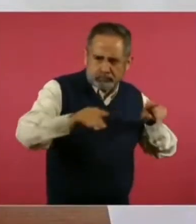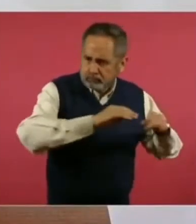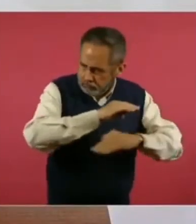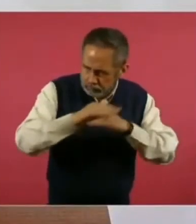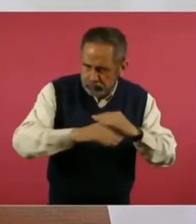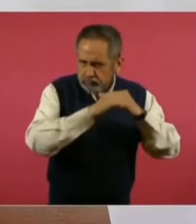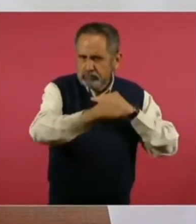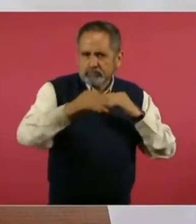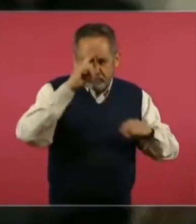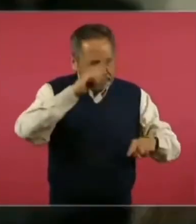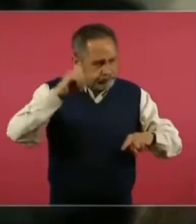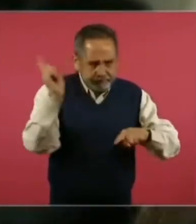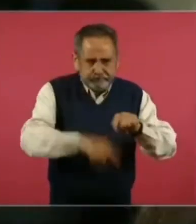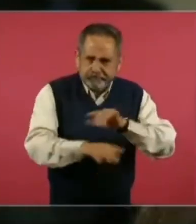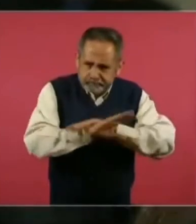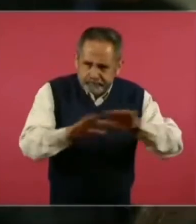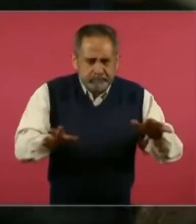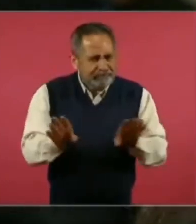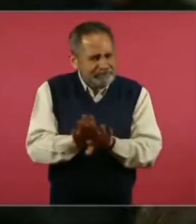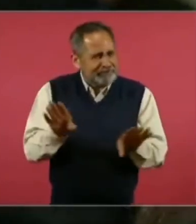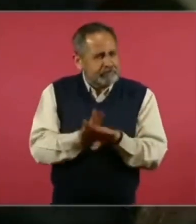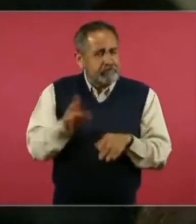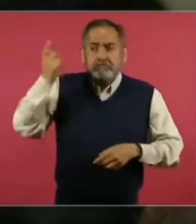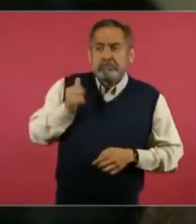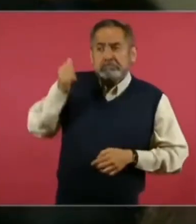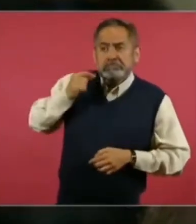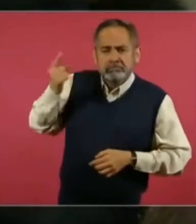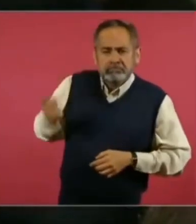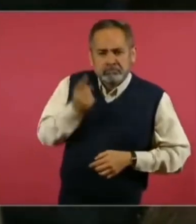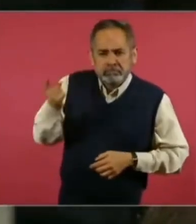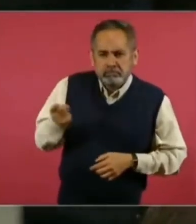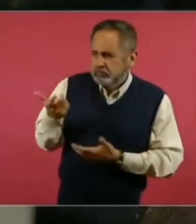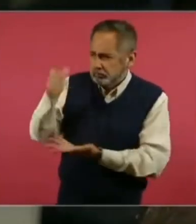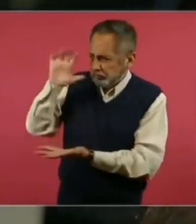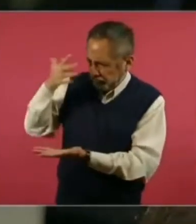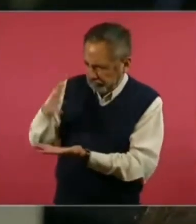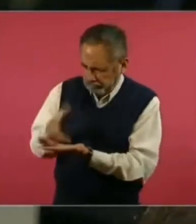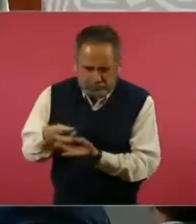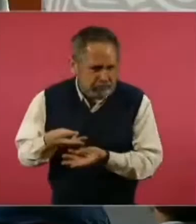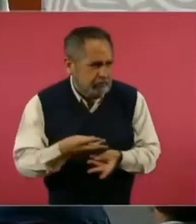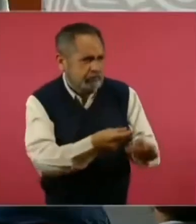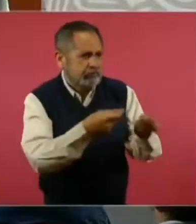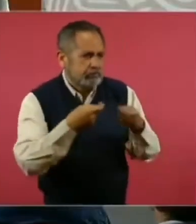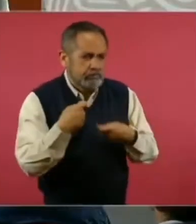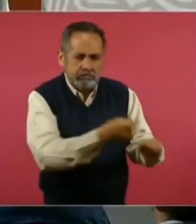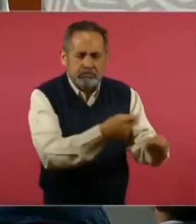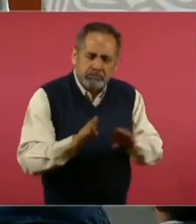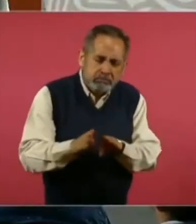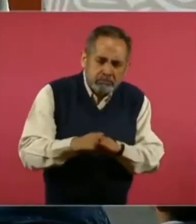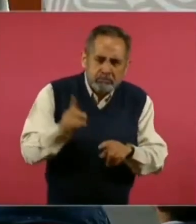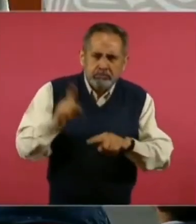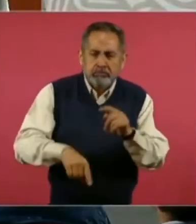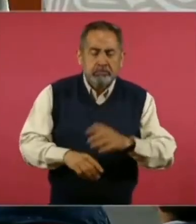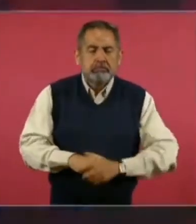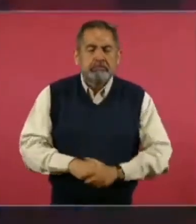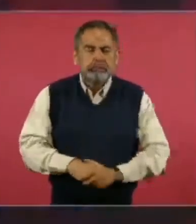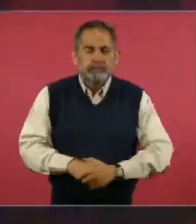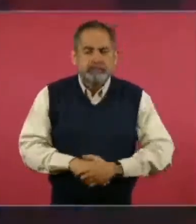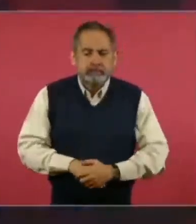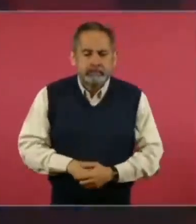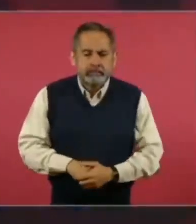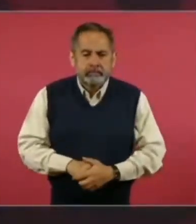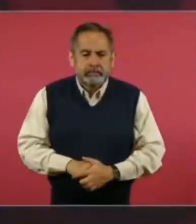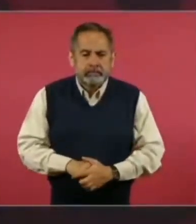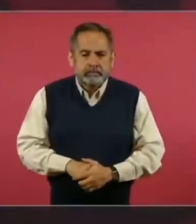contundente para acabar con pues este dispendio del dinero público. Bueno, nosotros vamos